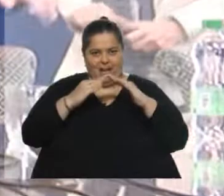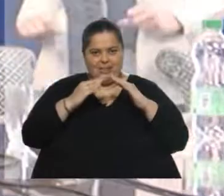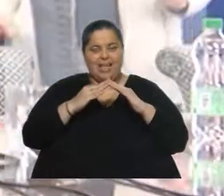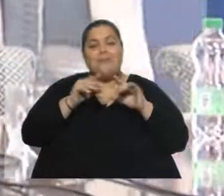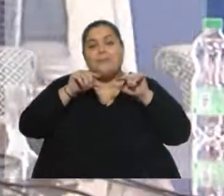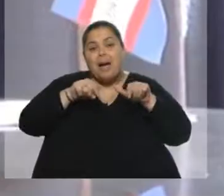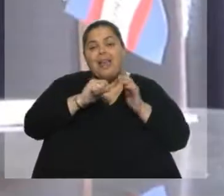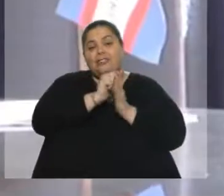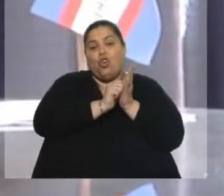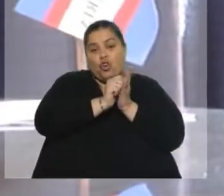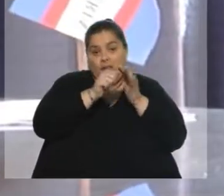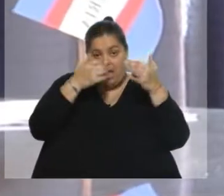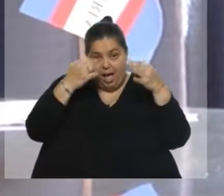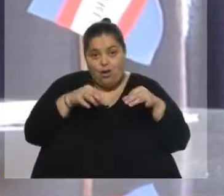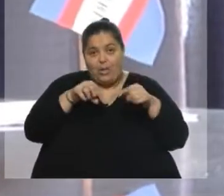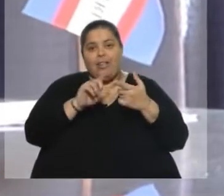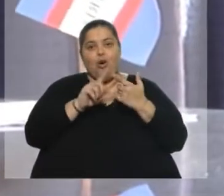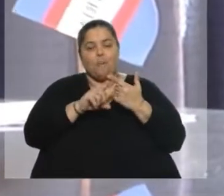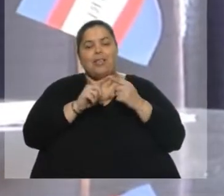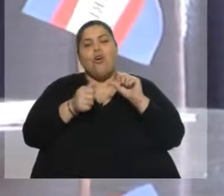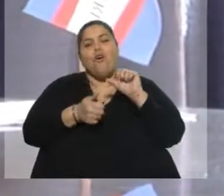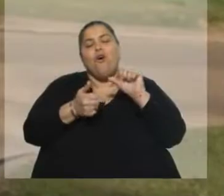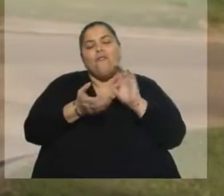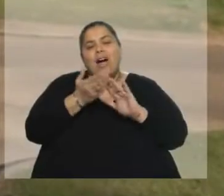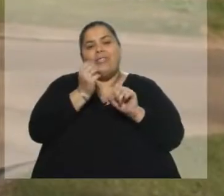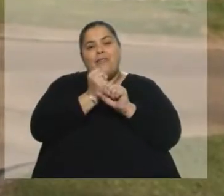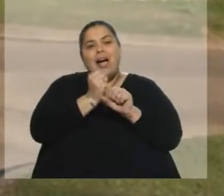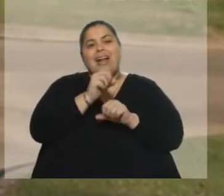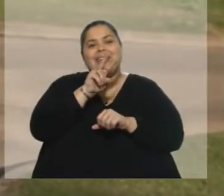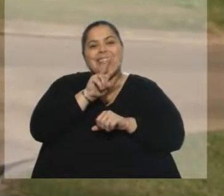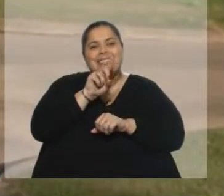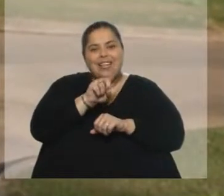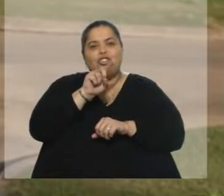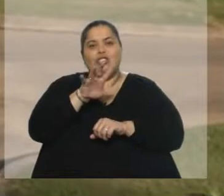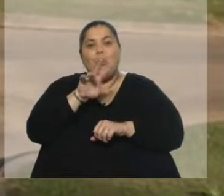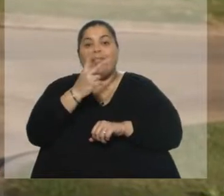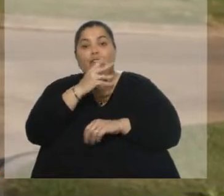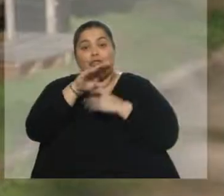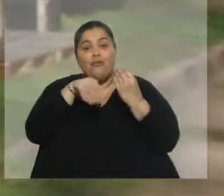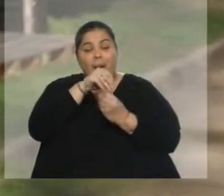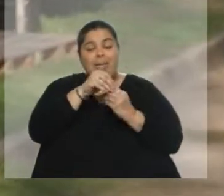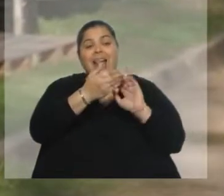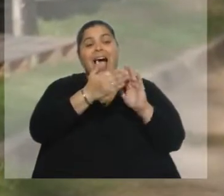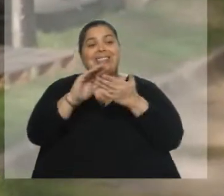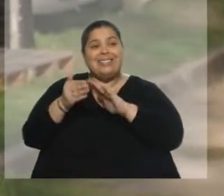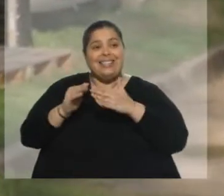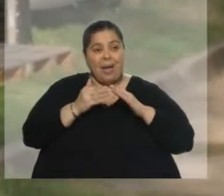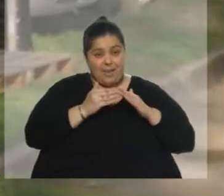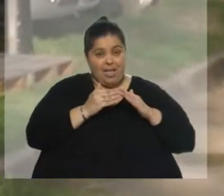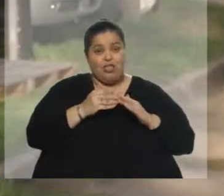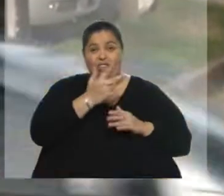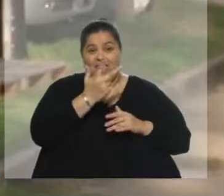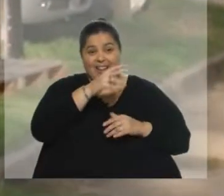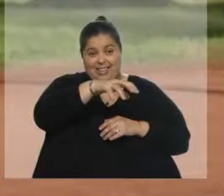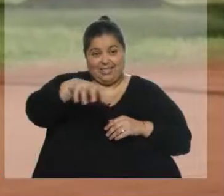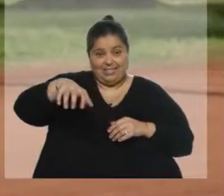Soriano, por este convenio se trabajará en la relocalización de 152 familias que viven en los asentamientos de tres zonas